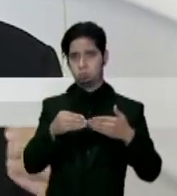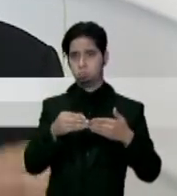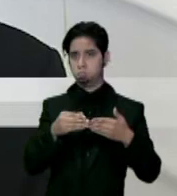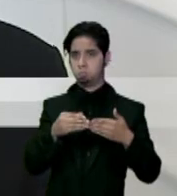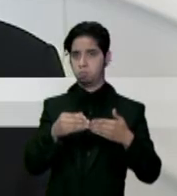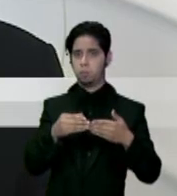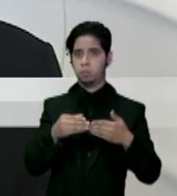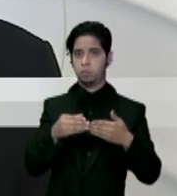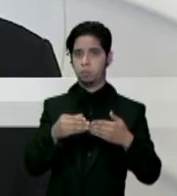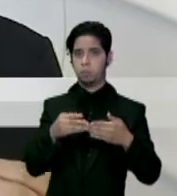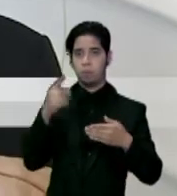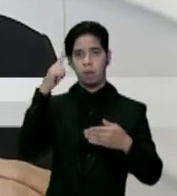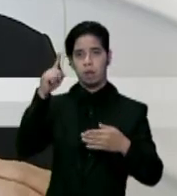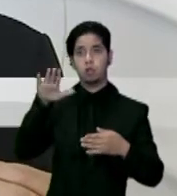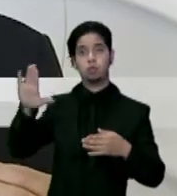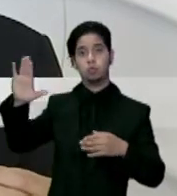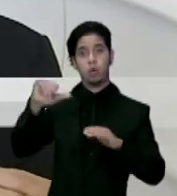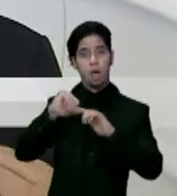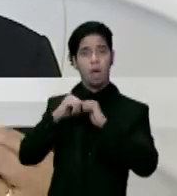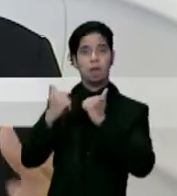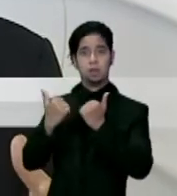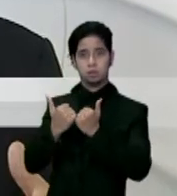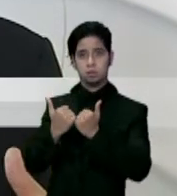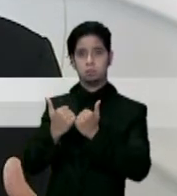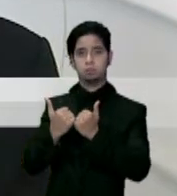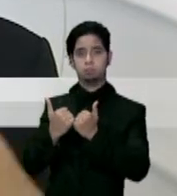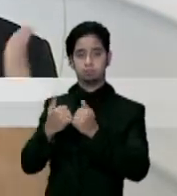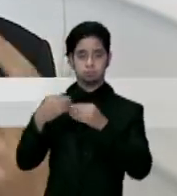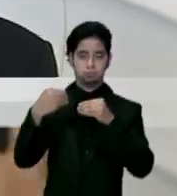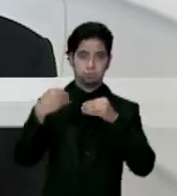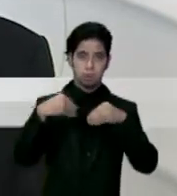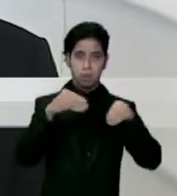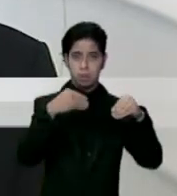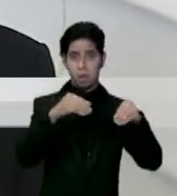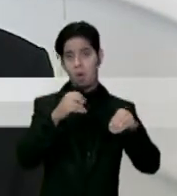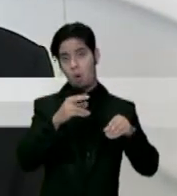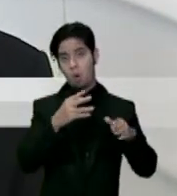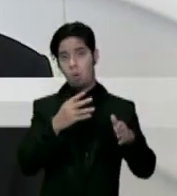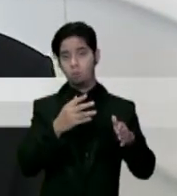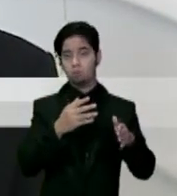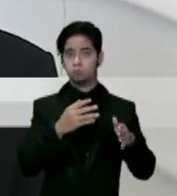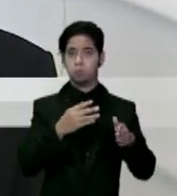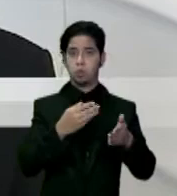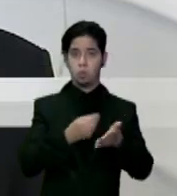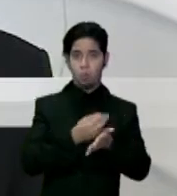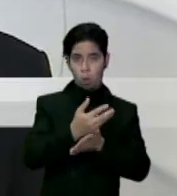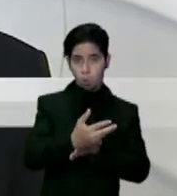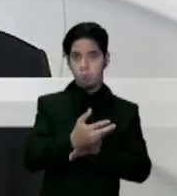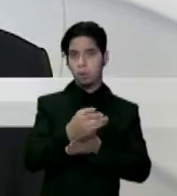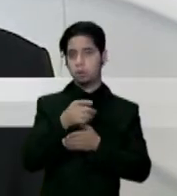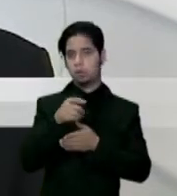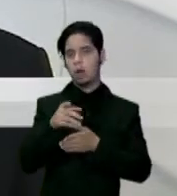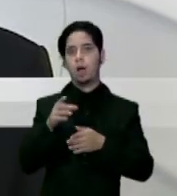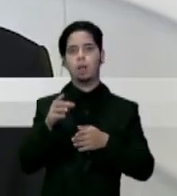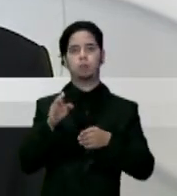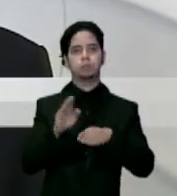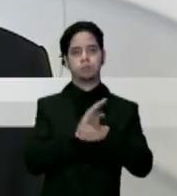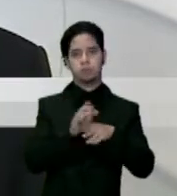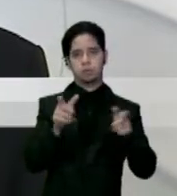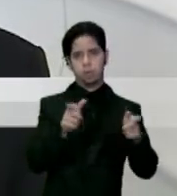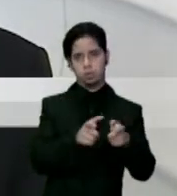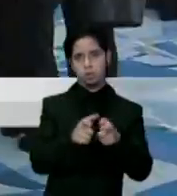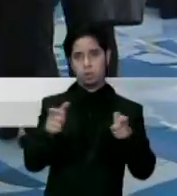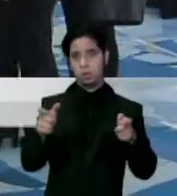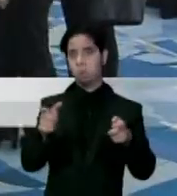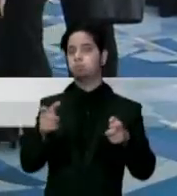sus agencias le vendan o le compren a las pequeñas y medianas empresas productos